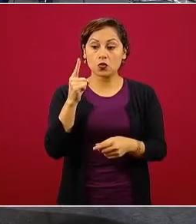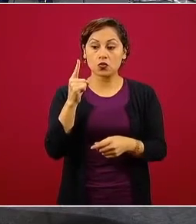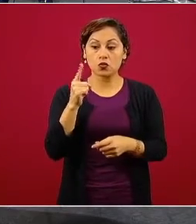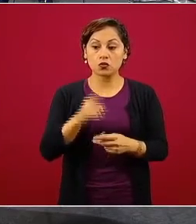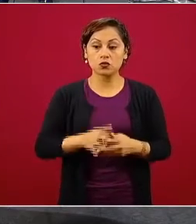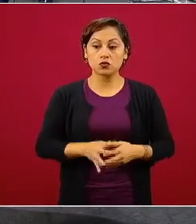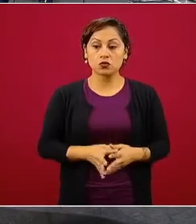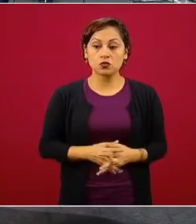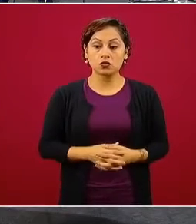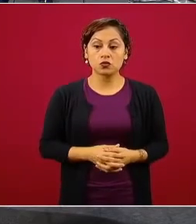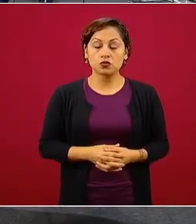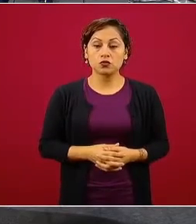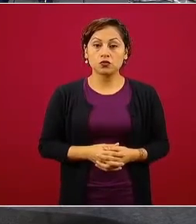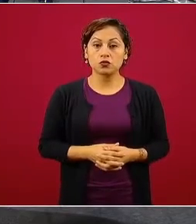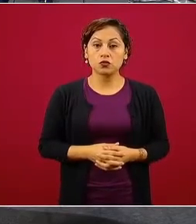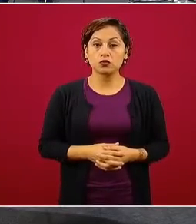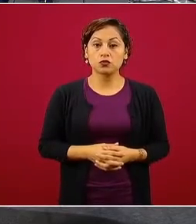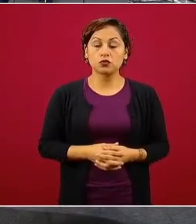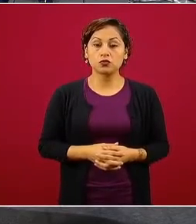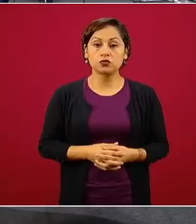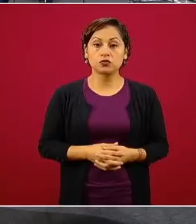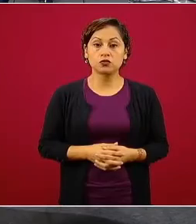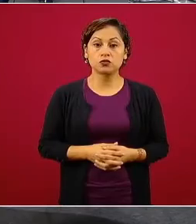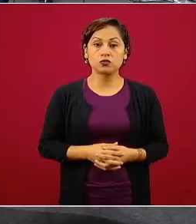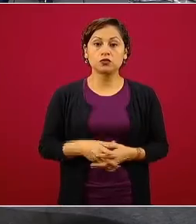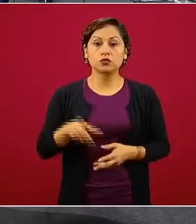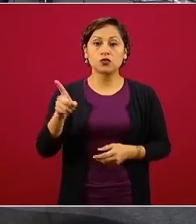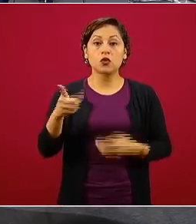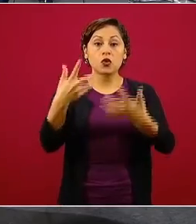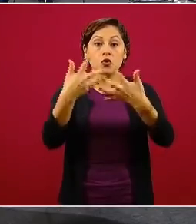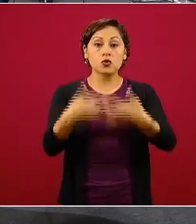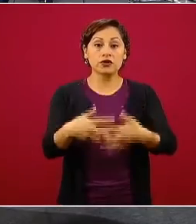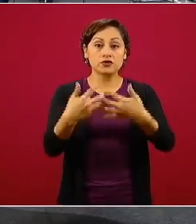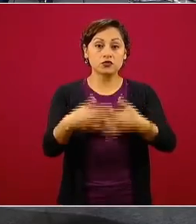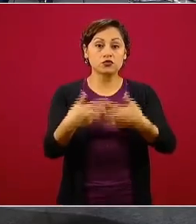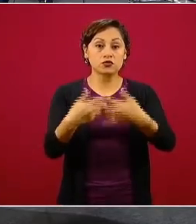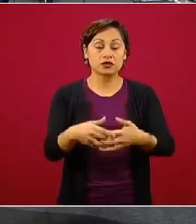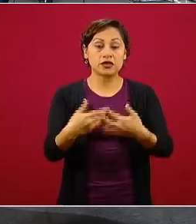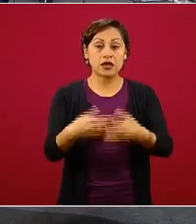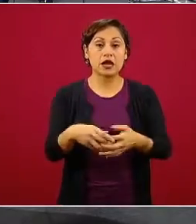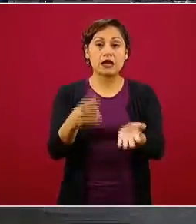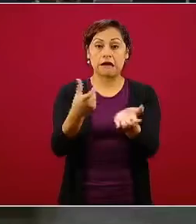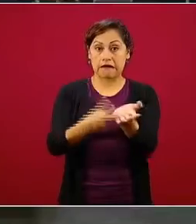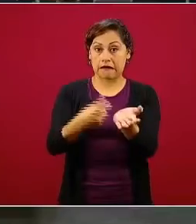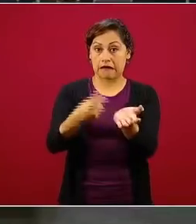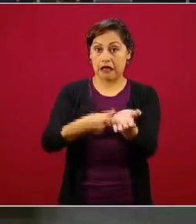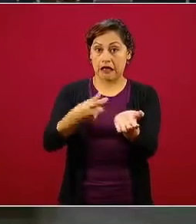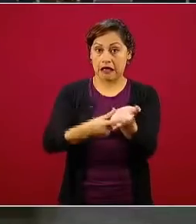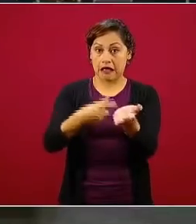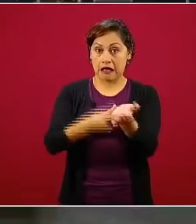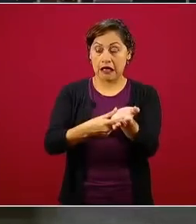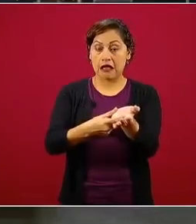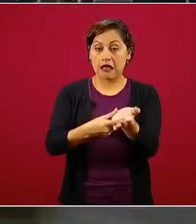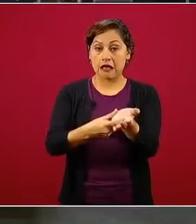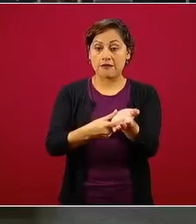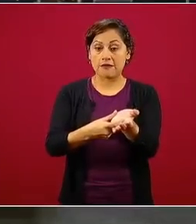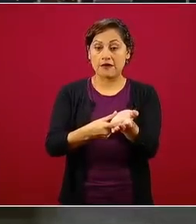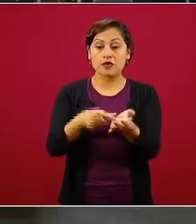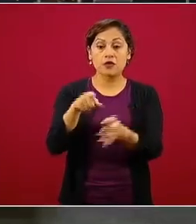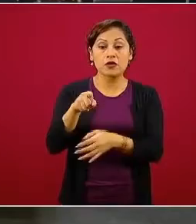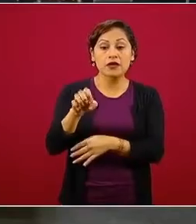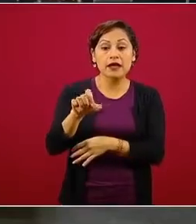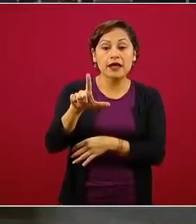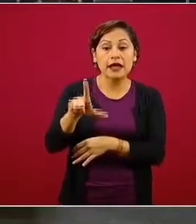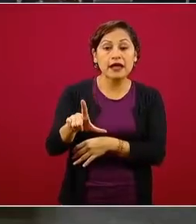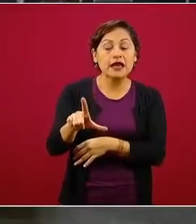un industrial pesquero de camarón, que no le han renovado su permiso,